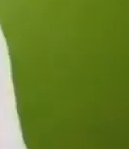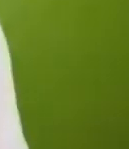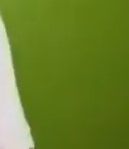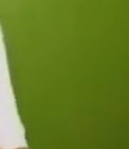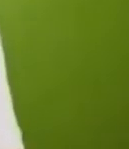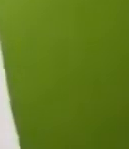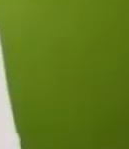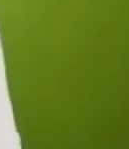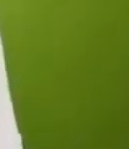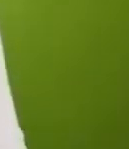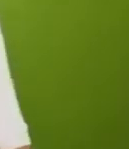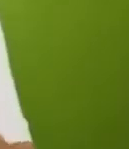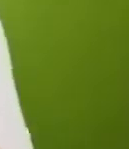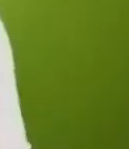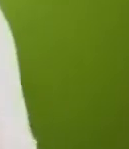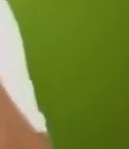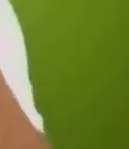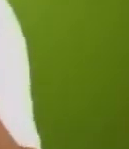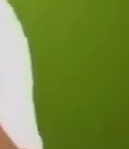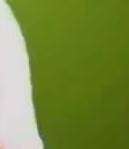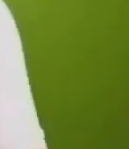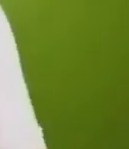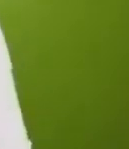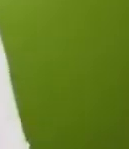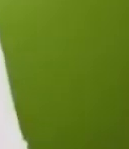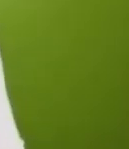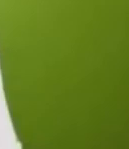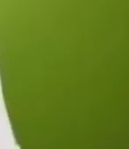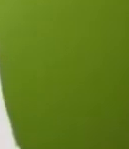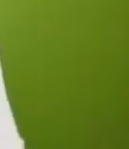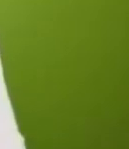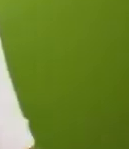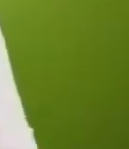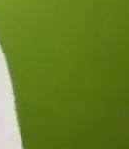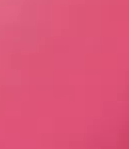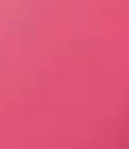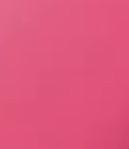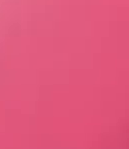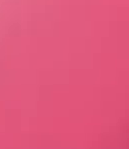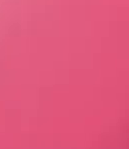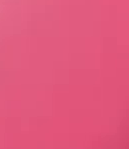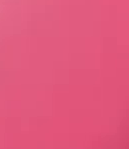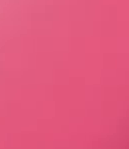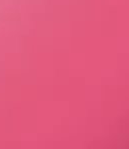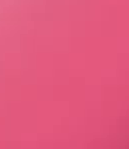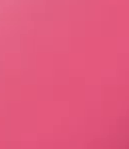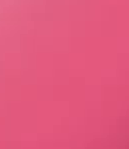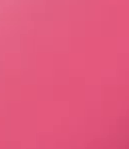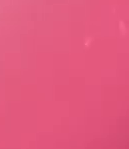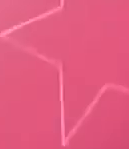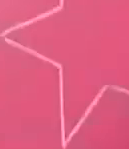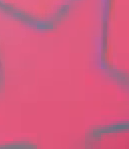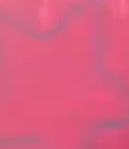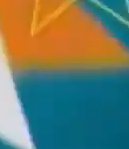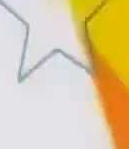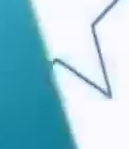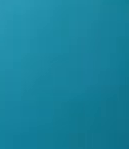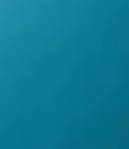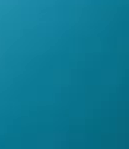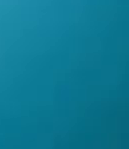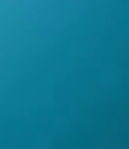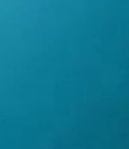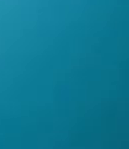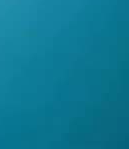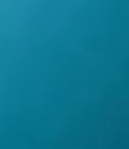¿Te imaginas hacerte amigo del monstruo que vive debajo de tu cama? ¡Oye! ¡No hables así de mí!